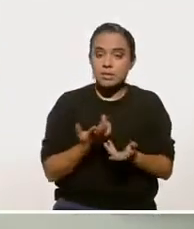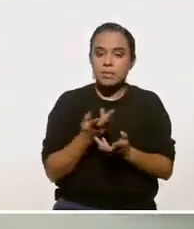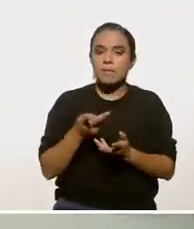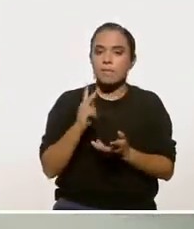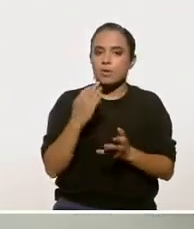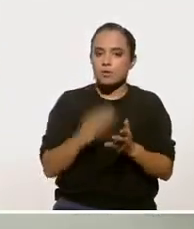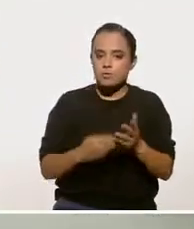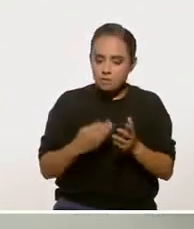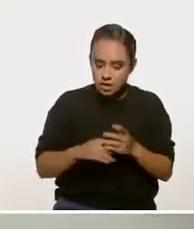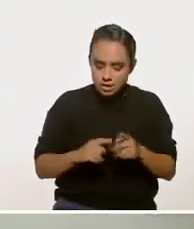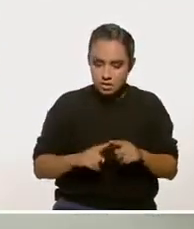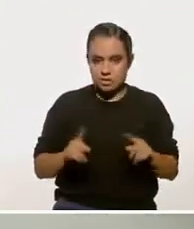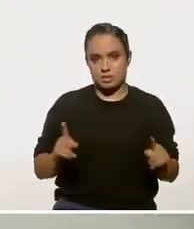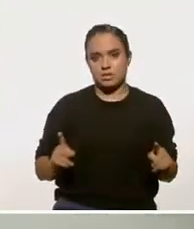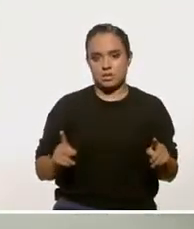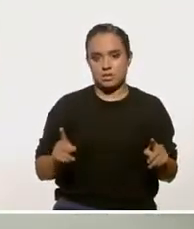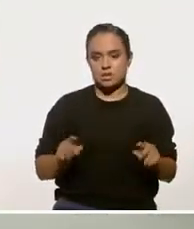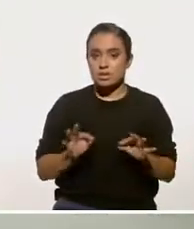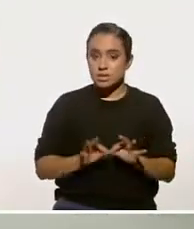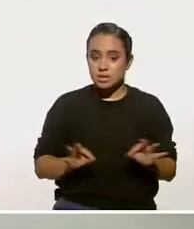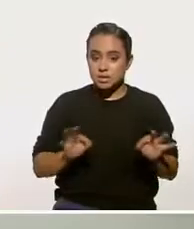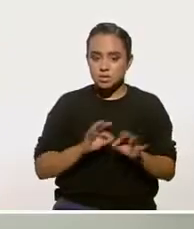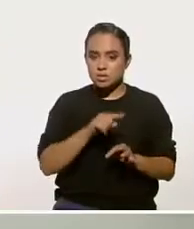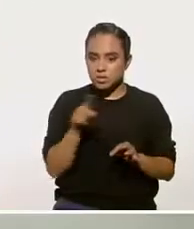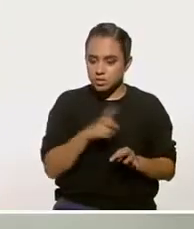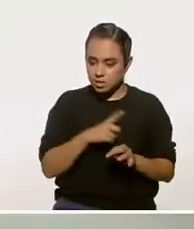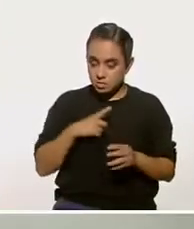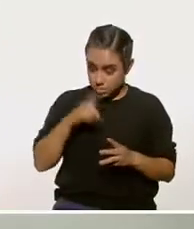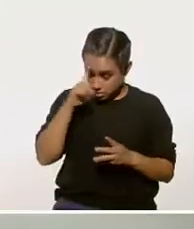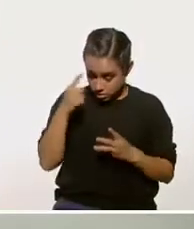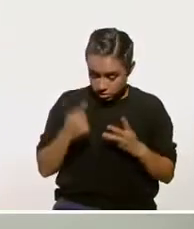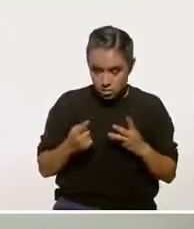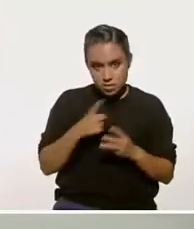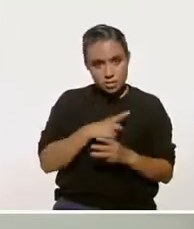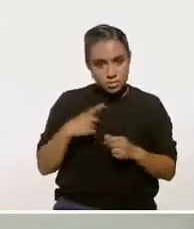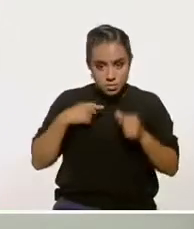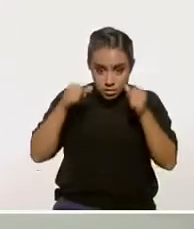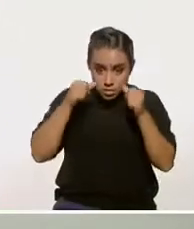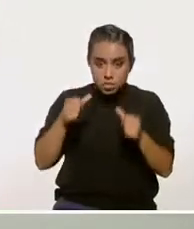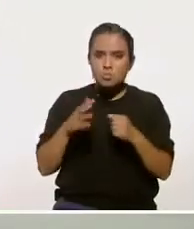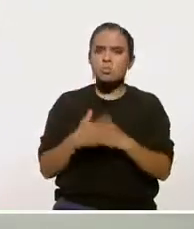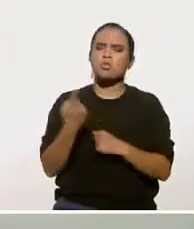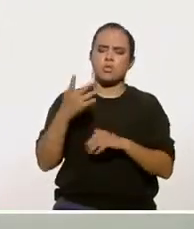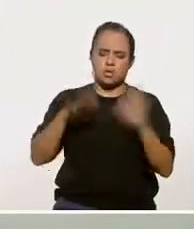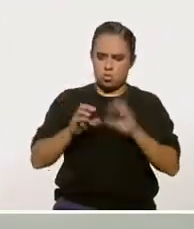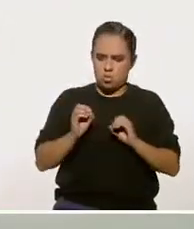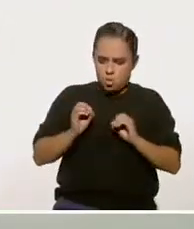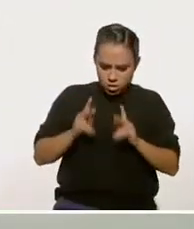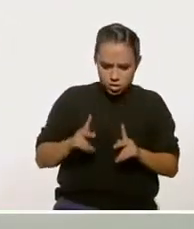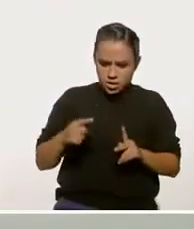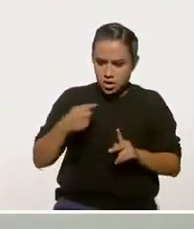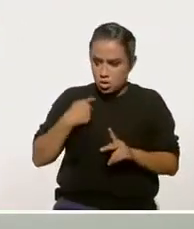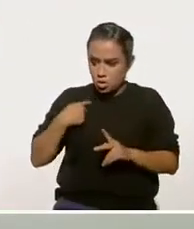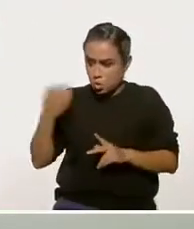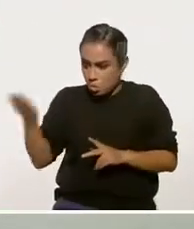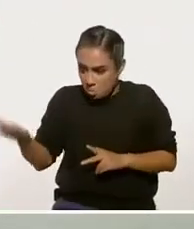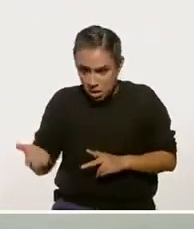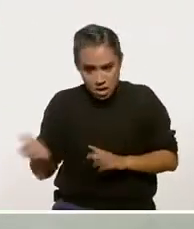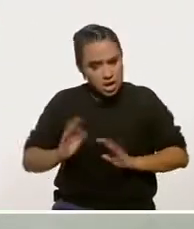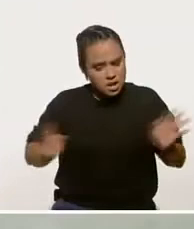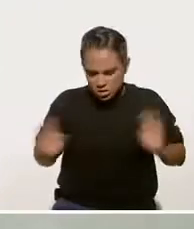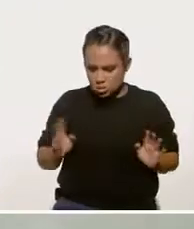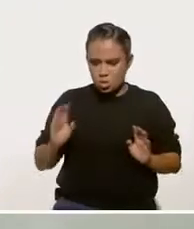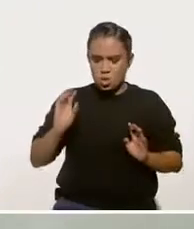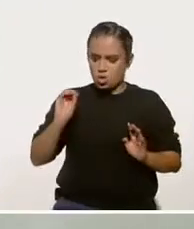hacerlo diferente, por eso es importante pues que escuchen estas recomendaciones, porque a veces decimos, ok, yo ya no quiero dar una nalgada, o yo no quiero